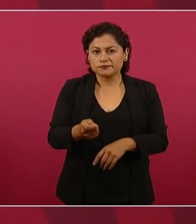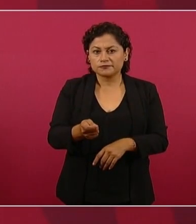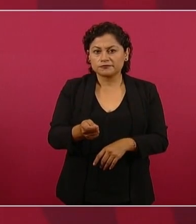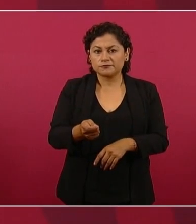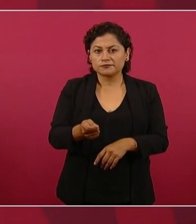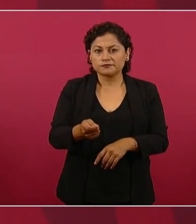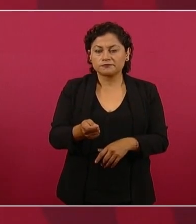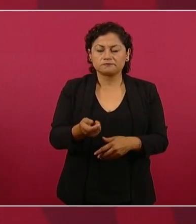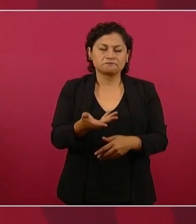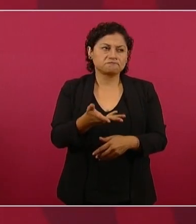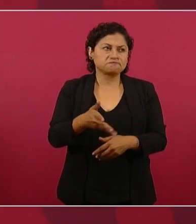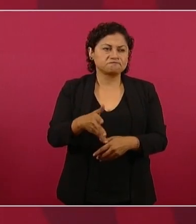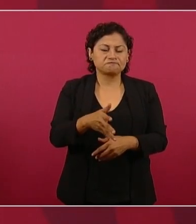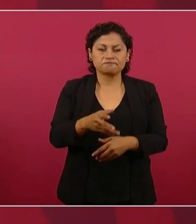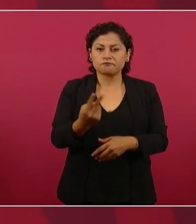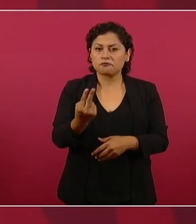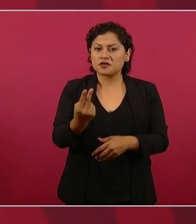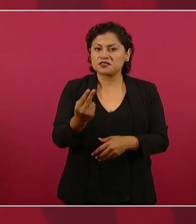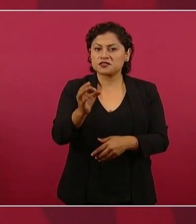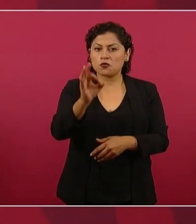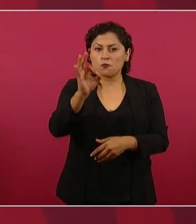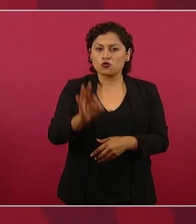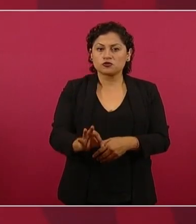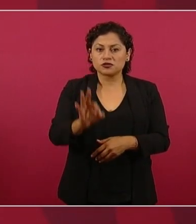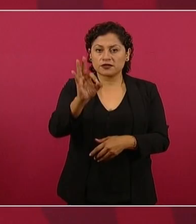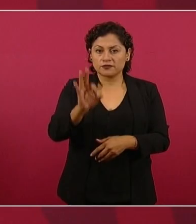Pues como el 25%,